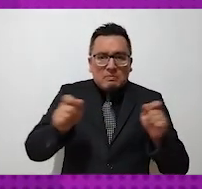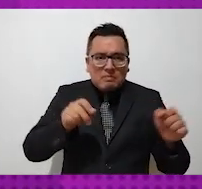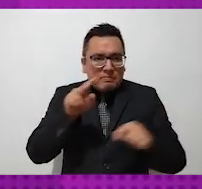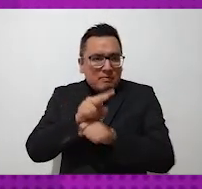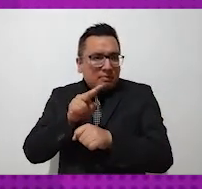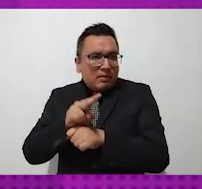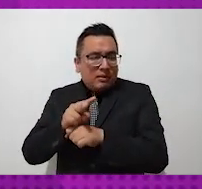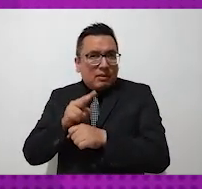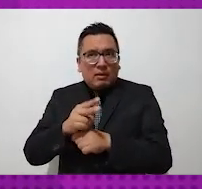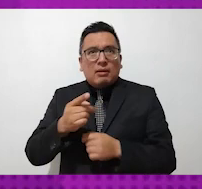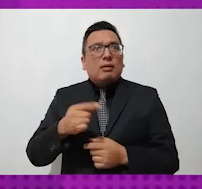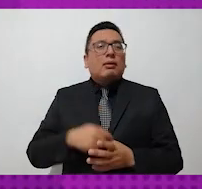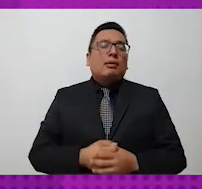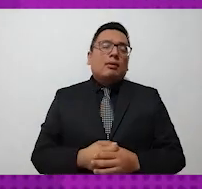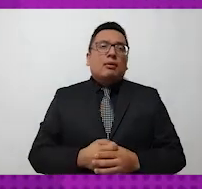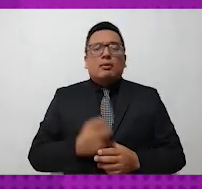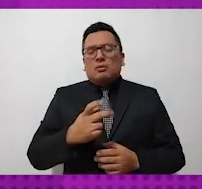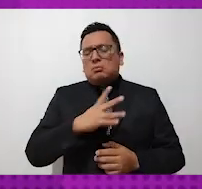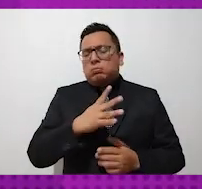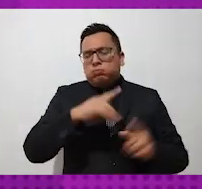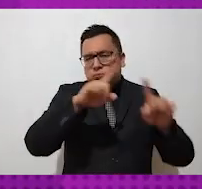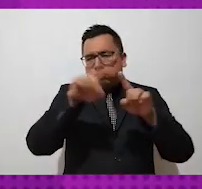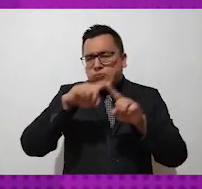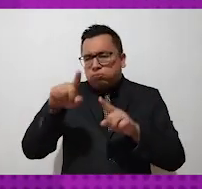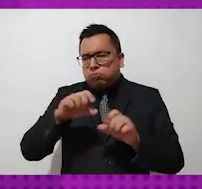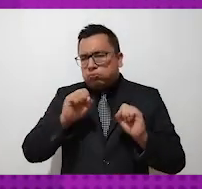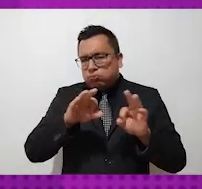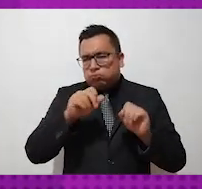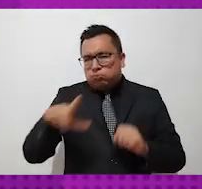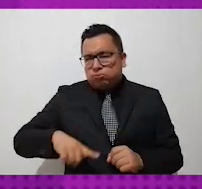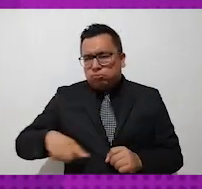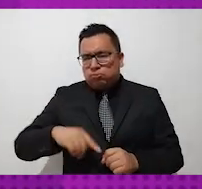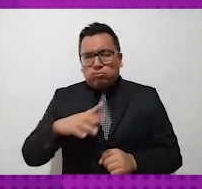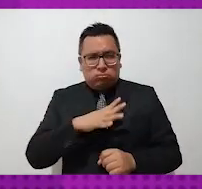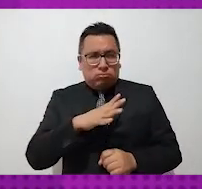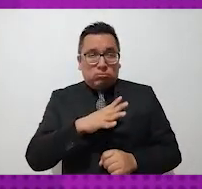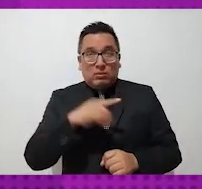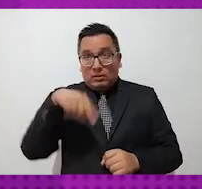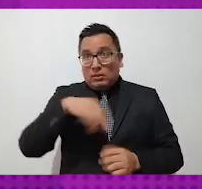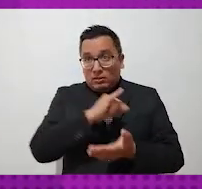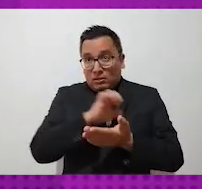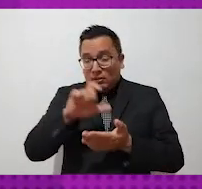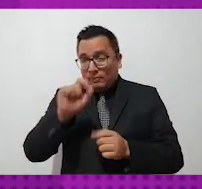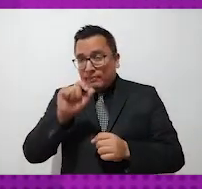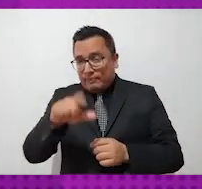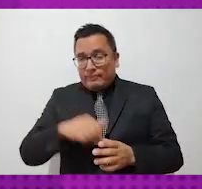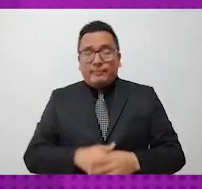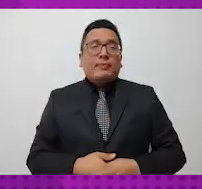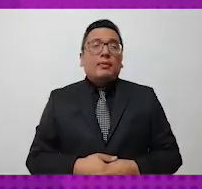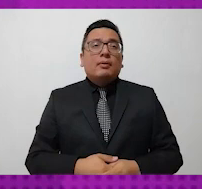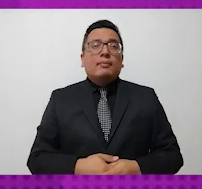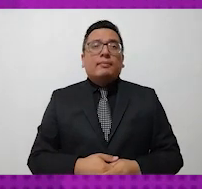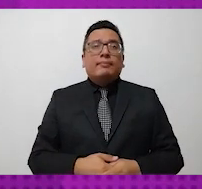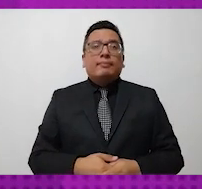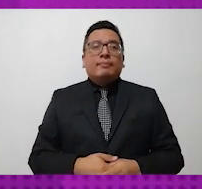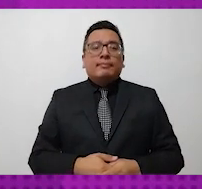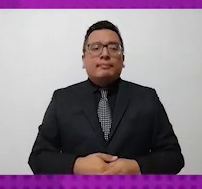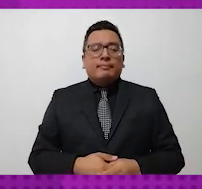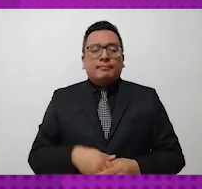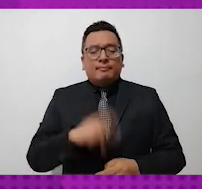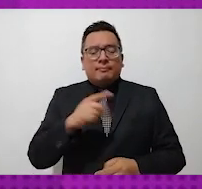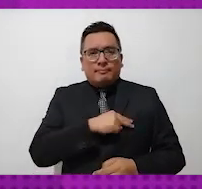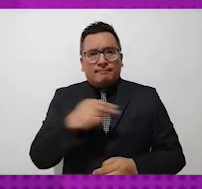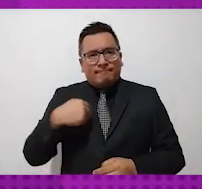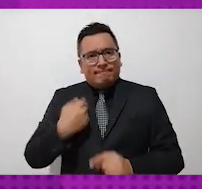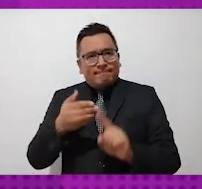Instituto Electoral de Coahuila, así como en muchas dependencias gubernamentales, y que precisamente vamos a platicar un poquito de ello, pero el tema